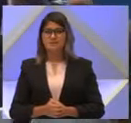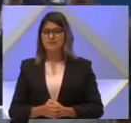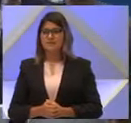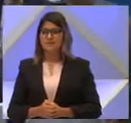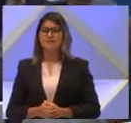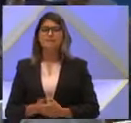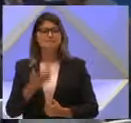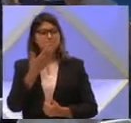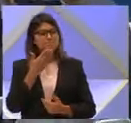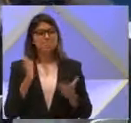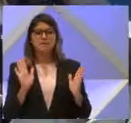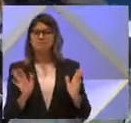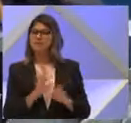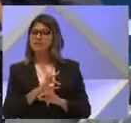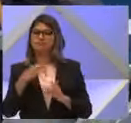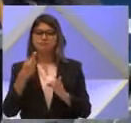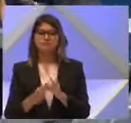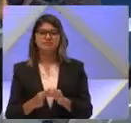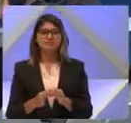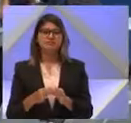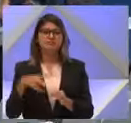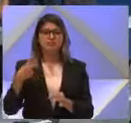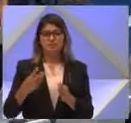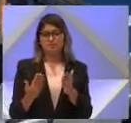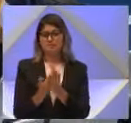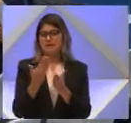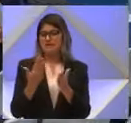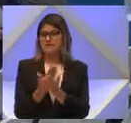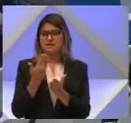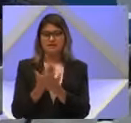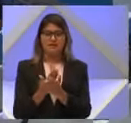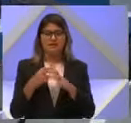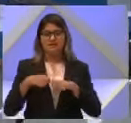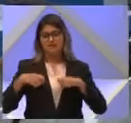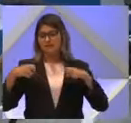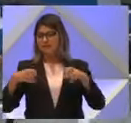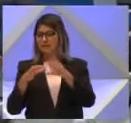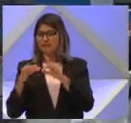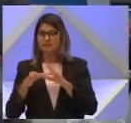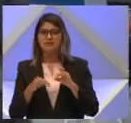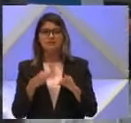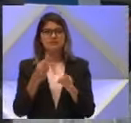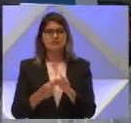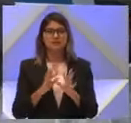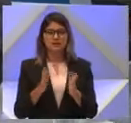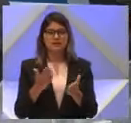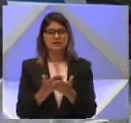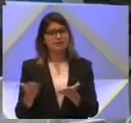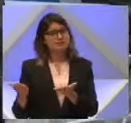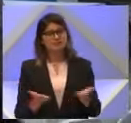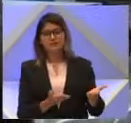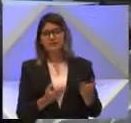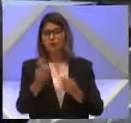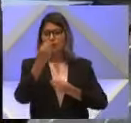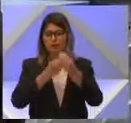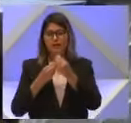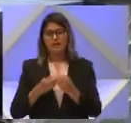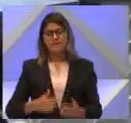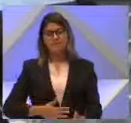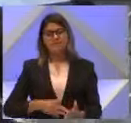pues muy bien aquí termina la sesión matutina vespertina y vamos a comerlo en provecho para